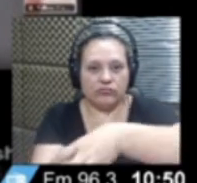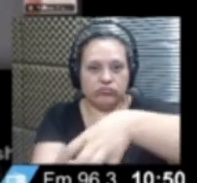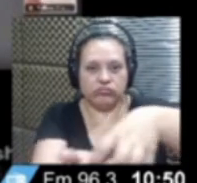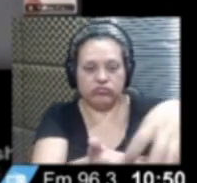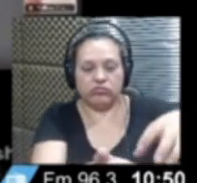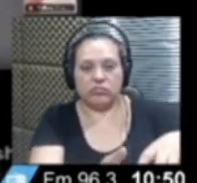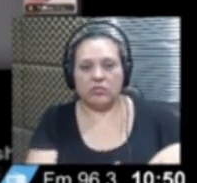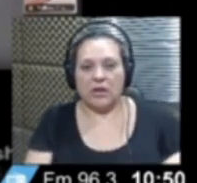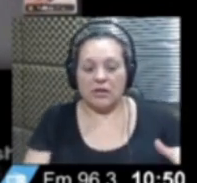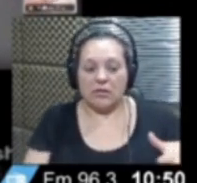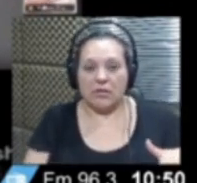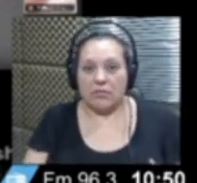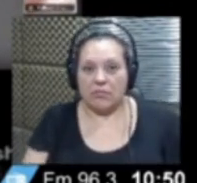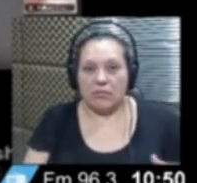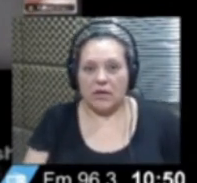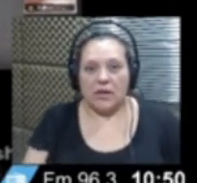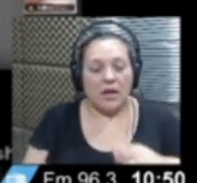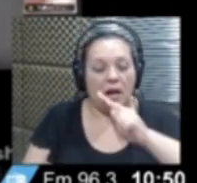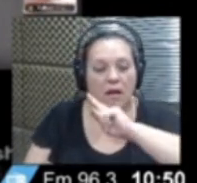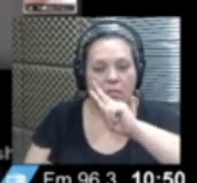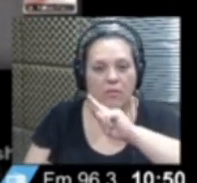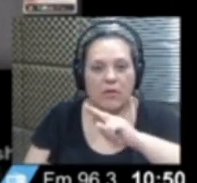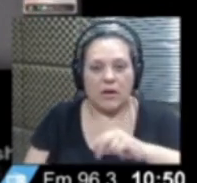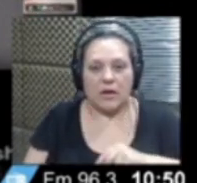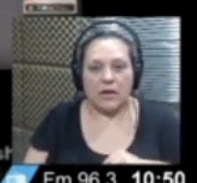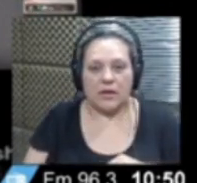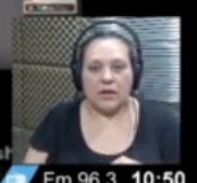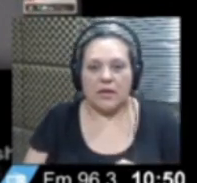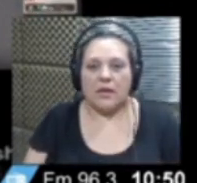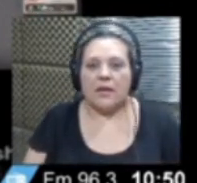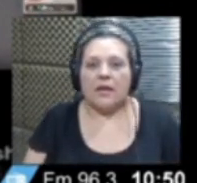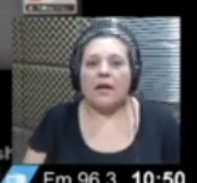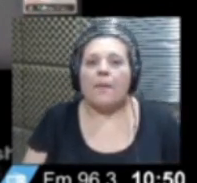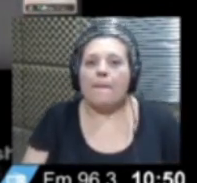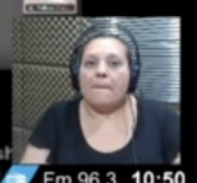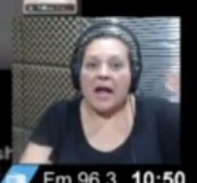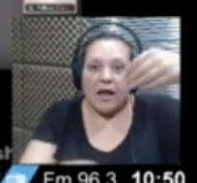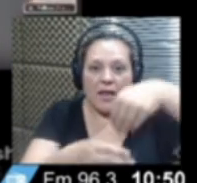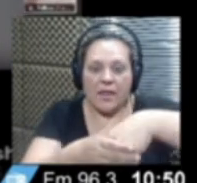decía anteriormente, nuestras mujeres en el panafricanismo